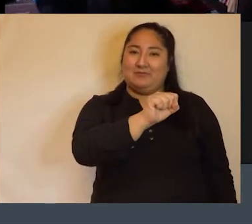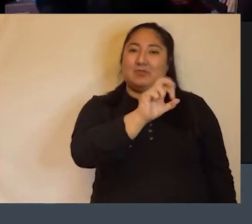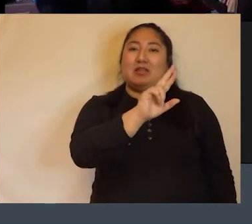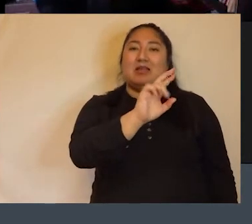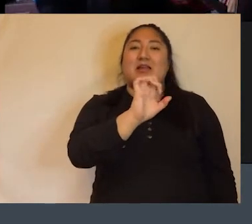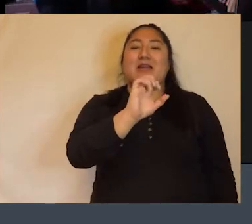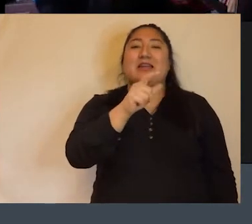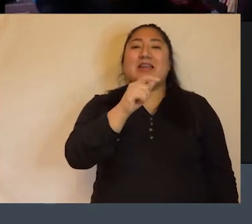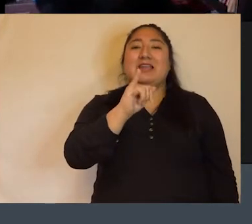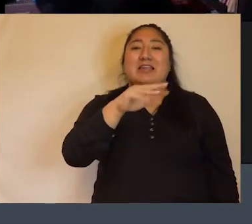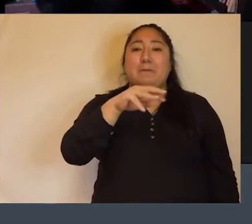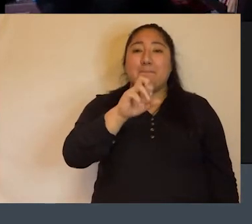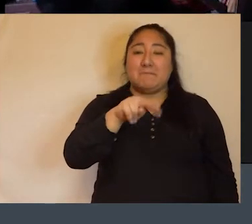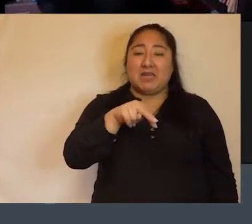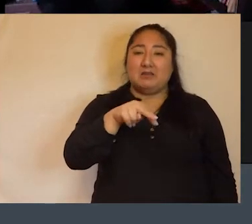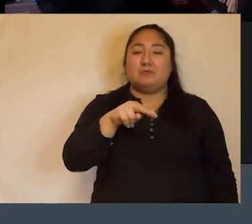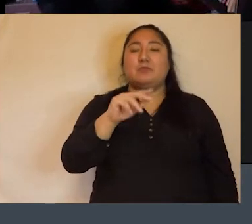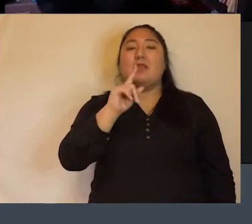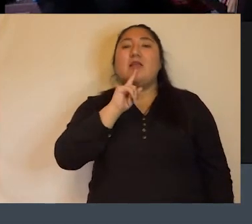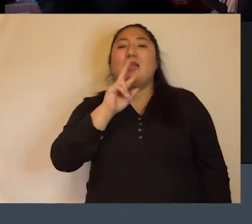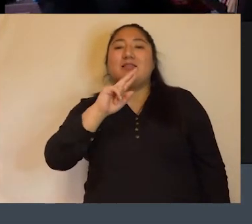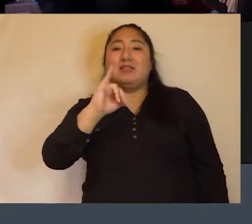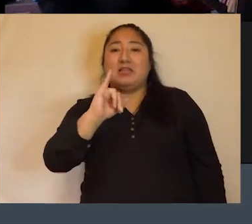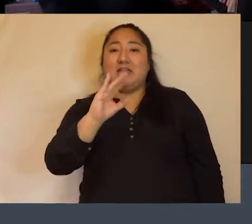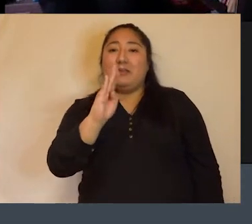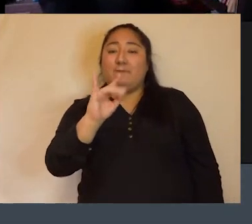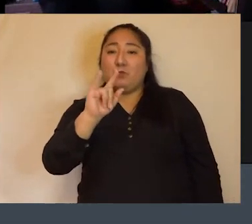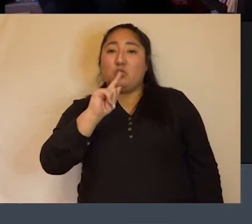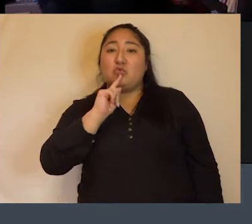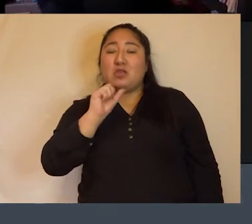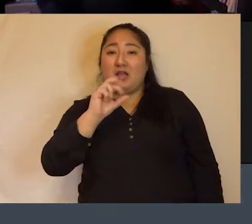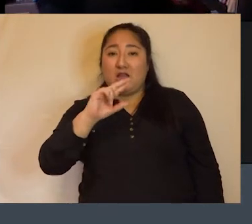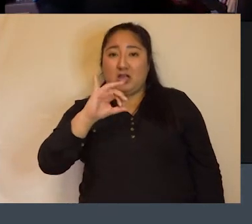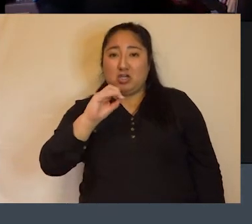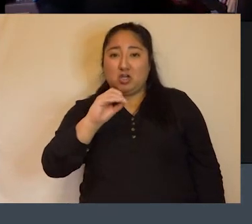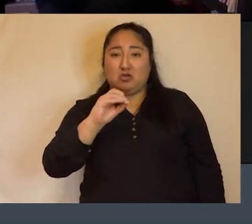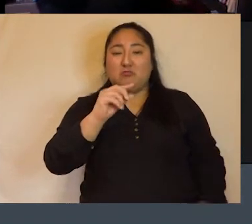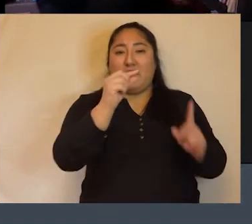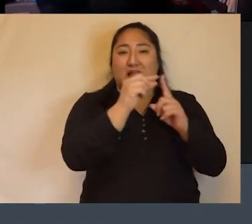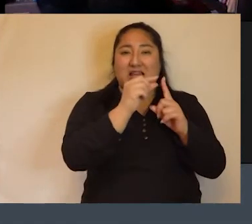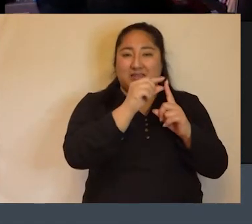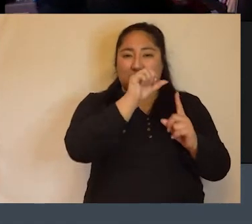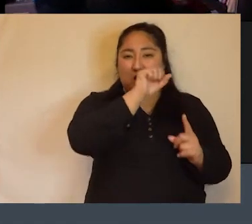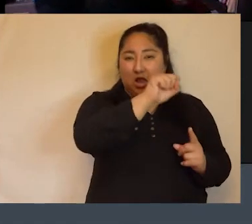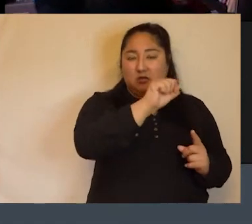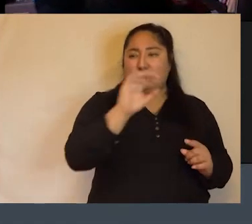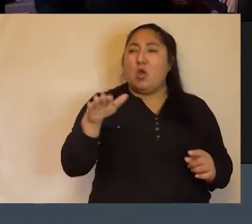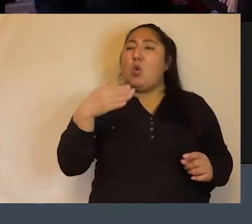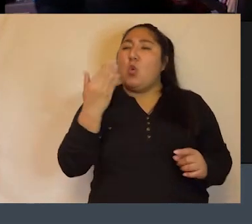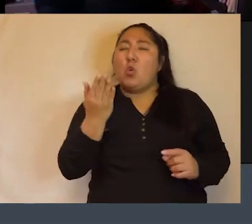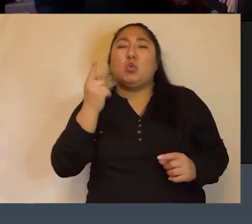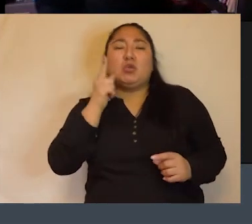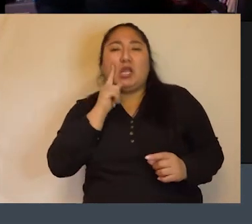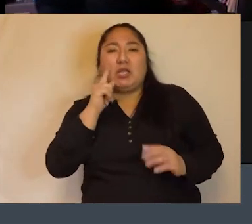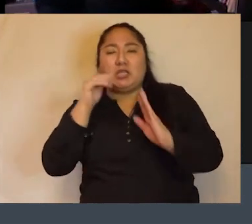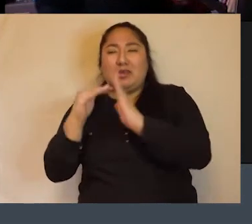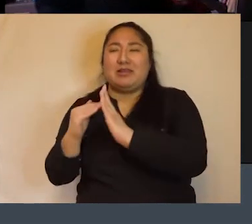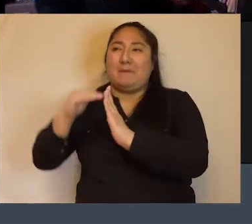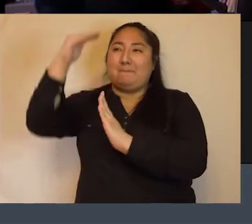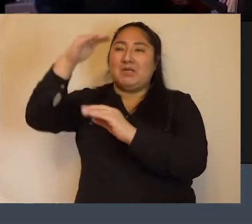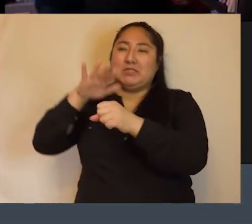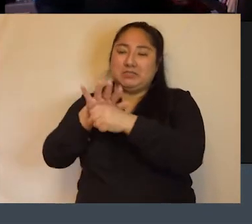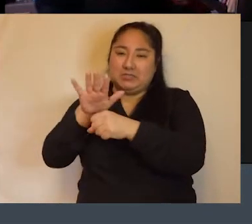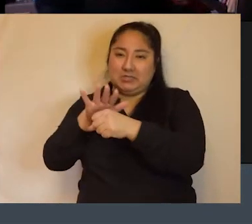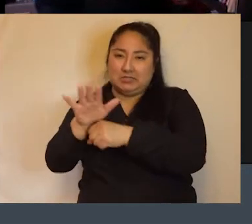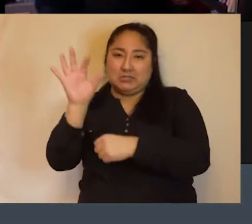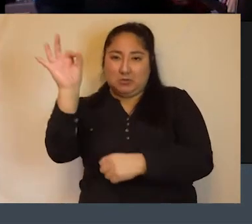A. Régimen tributario, letra A. Si ustedes tienen un tramo tributario de impuestos